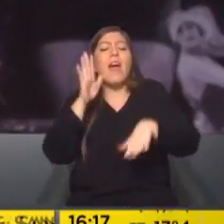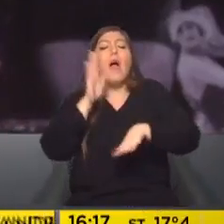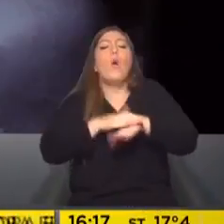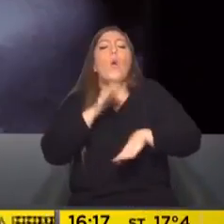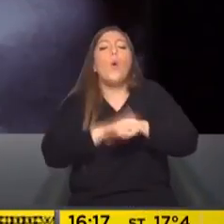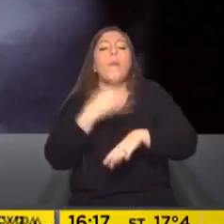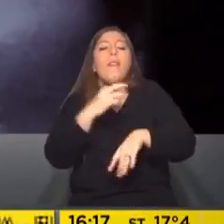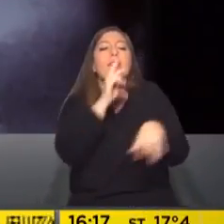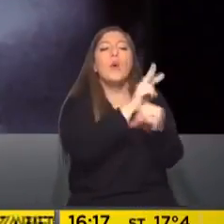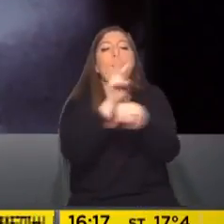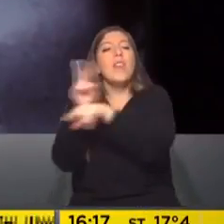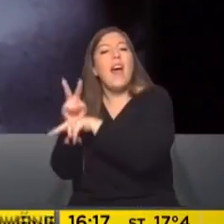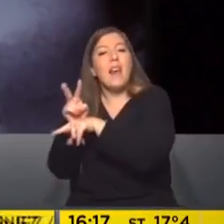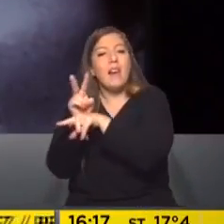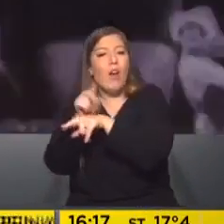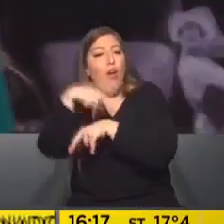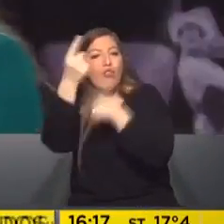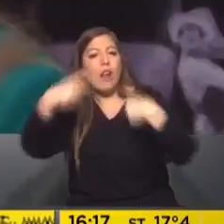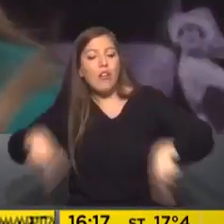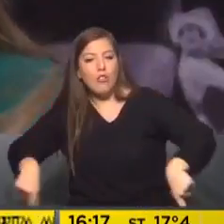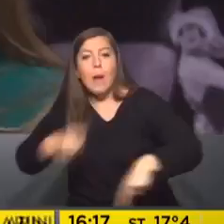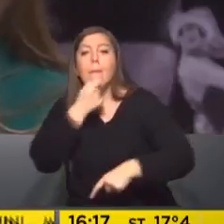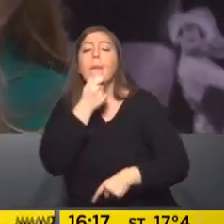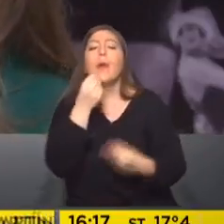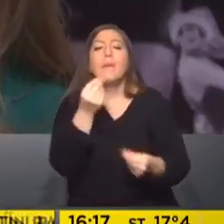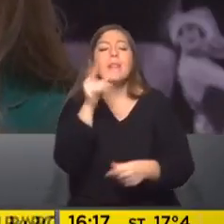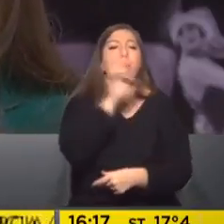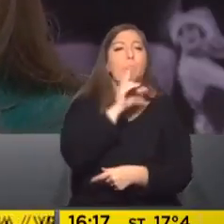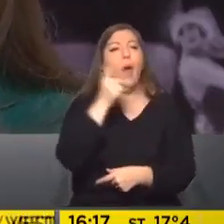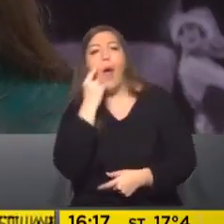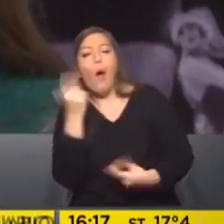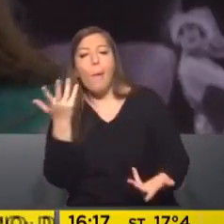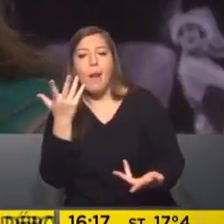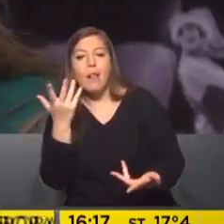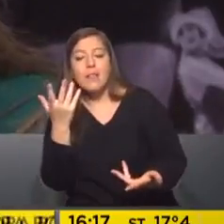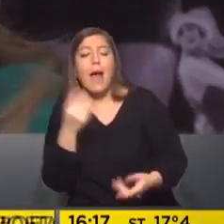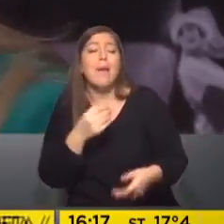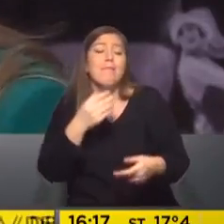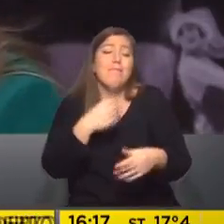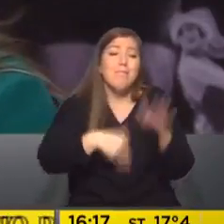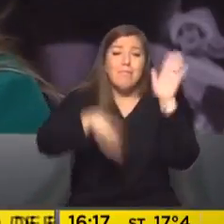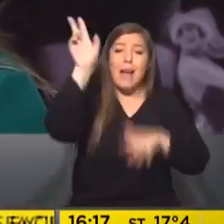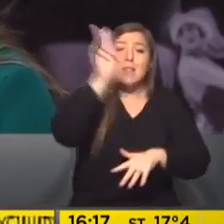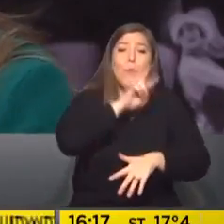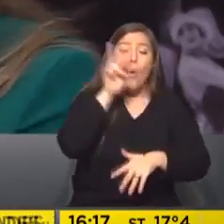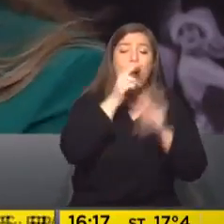pasa con los varones y qué pasa con las mujeres, hay muchas más mujeres que dejan de estudiar